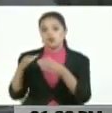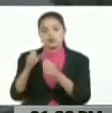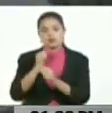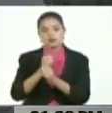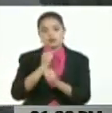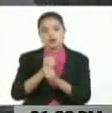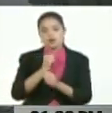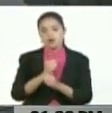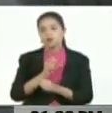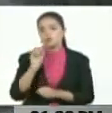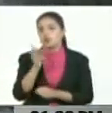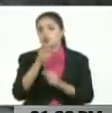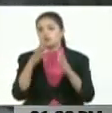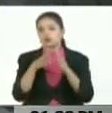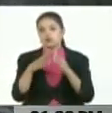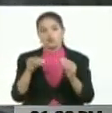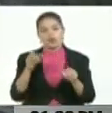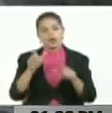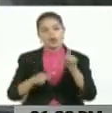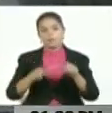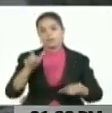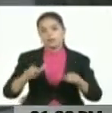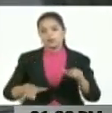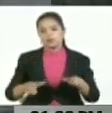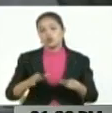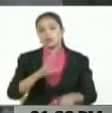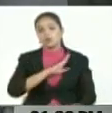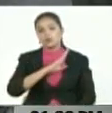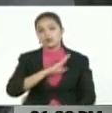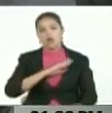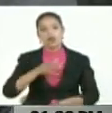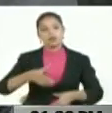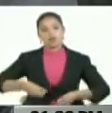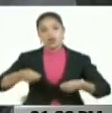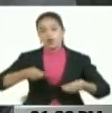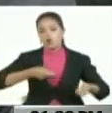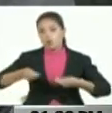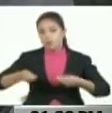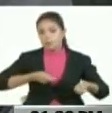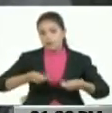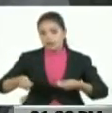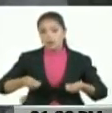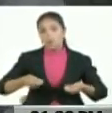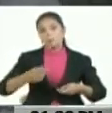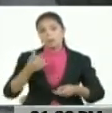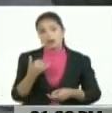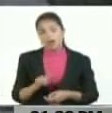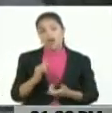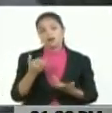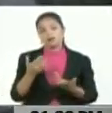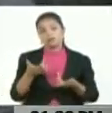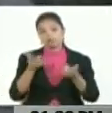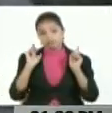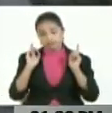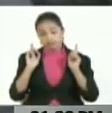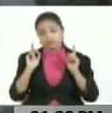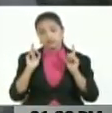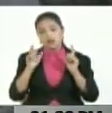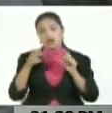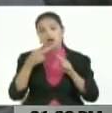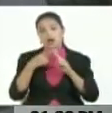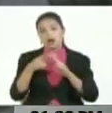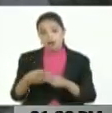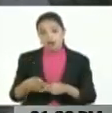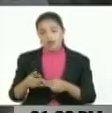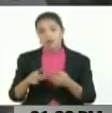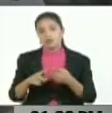con todas las víctimas, propietarios de los comercios que fueron afectados, para que tengan acceso a créditos,